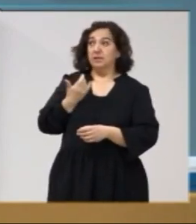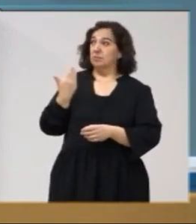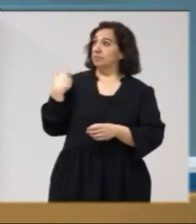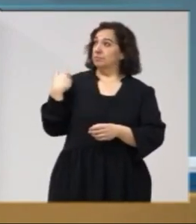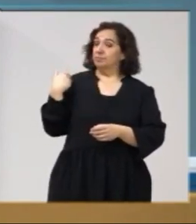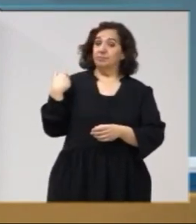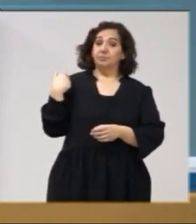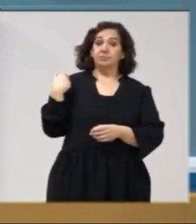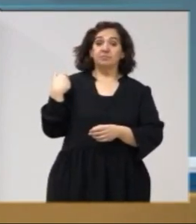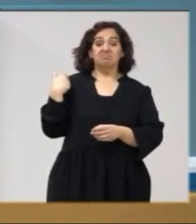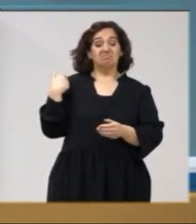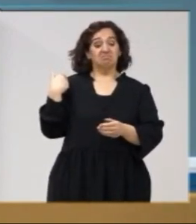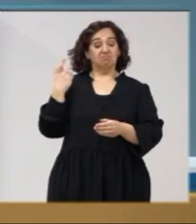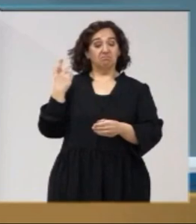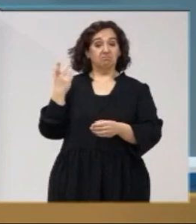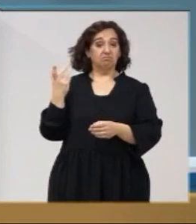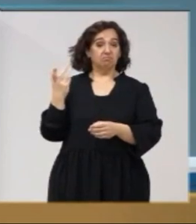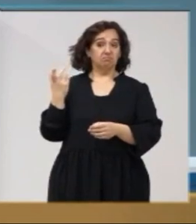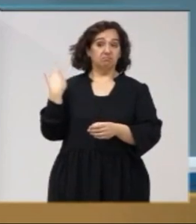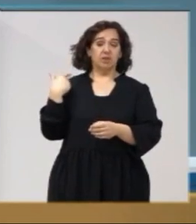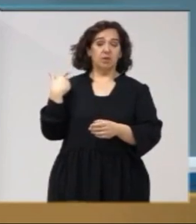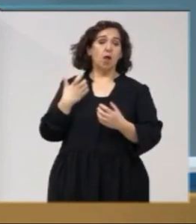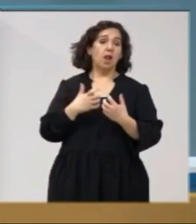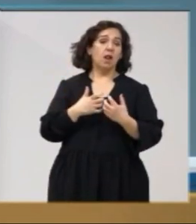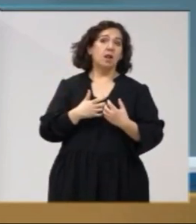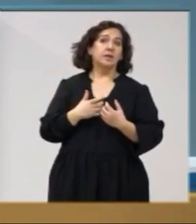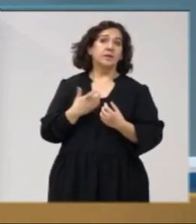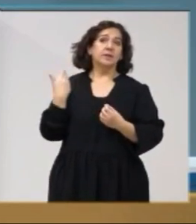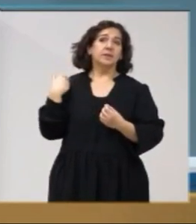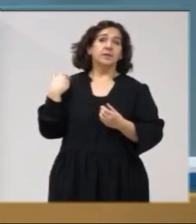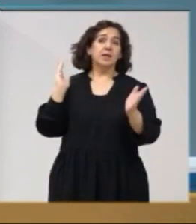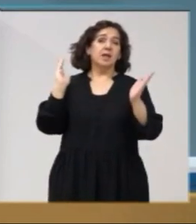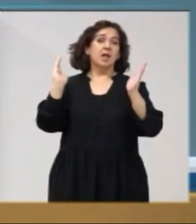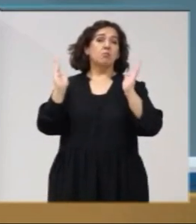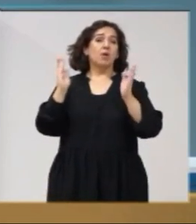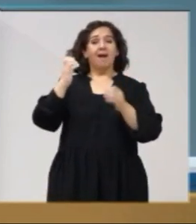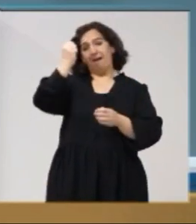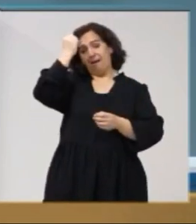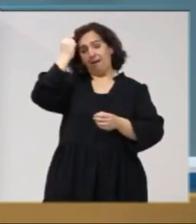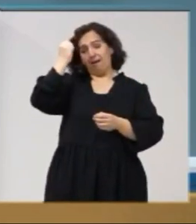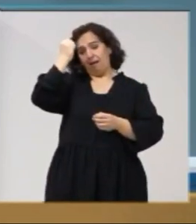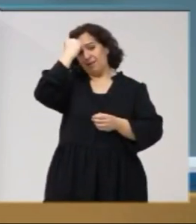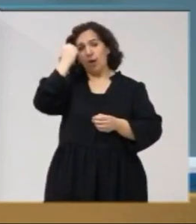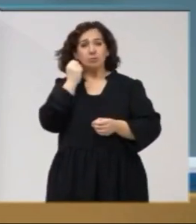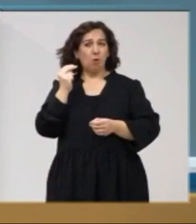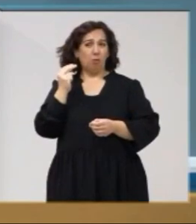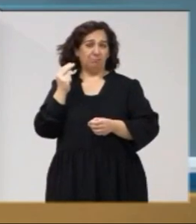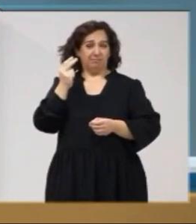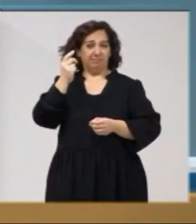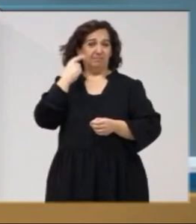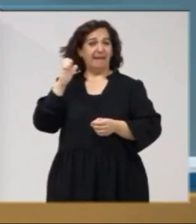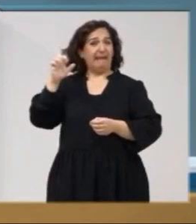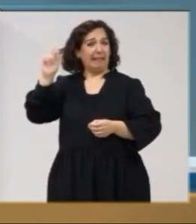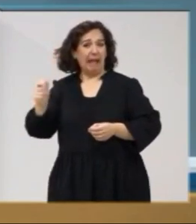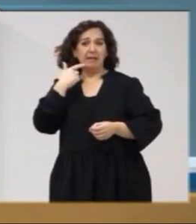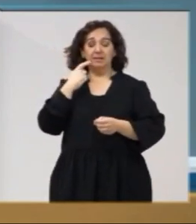última etapa ya de la lucha y del terrorismo de ETA, cuando a las 7 me